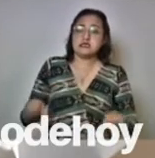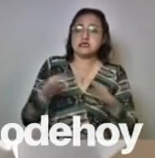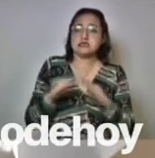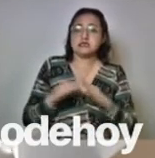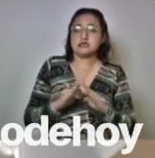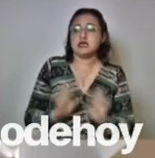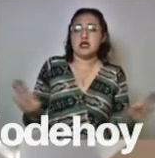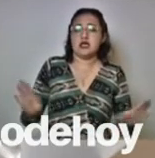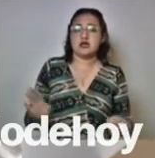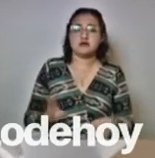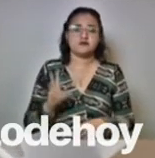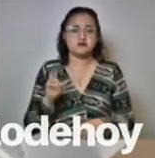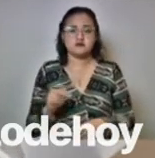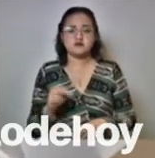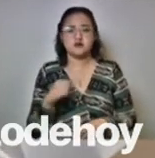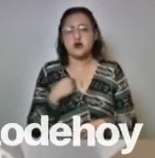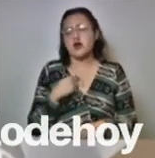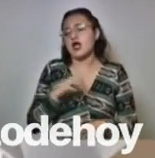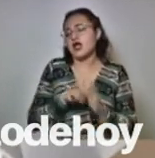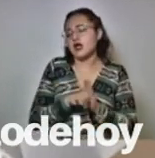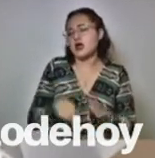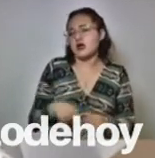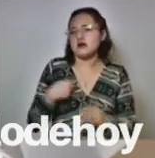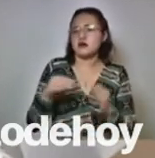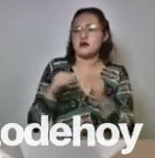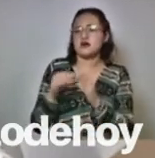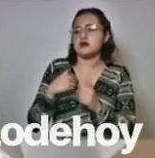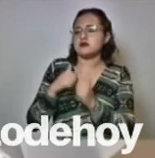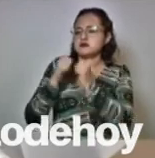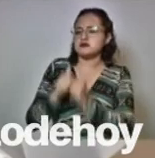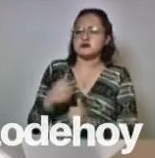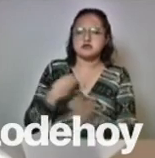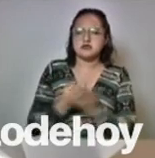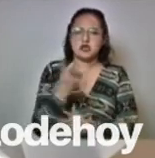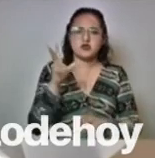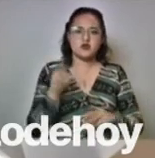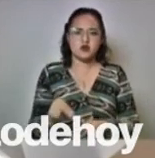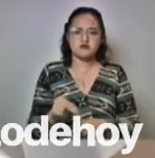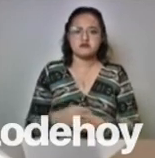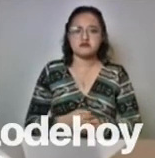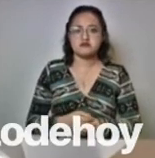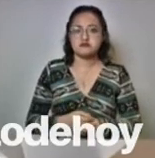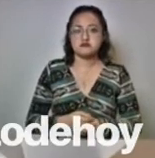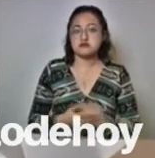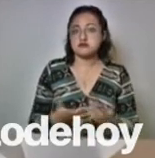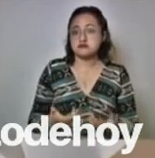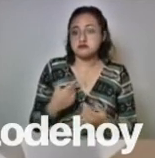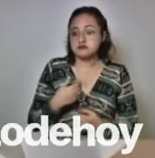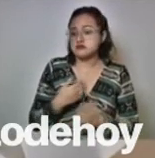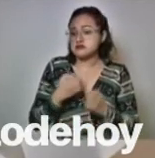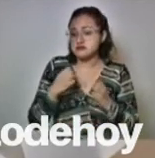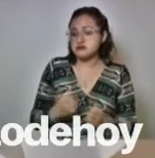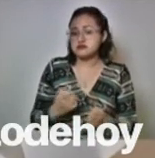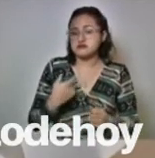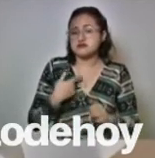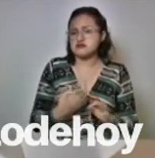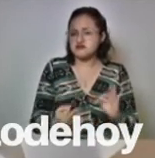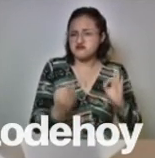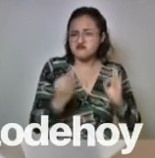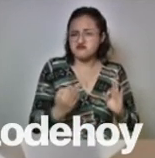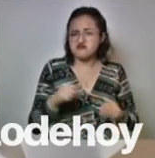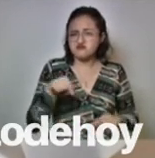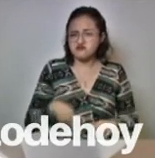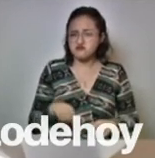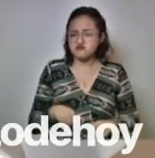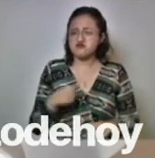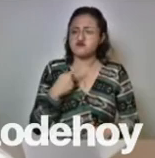llegar hoy a mi domicilio y decir ya no voy a salir. Yo tengo que estar al frente de este